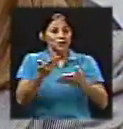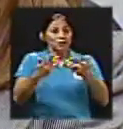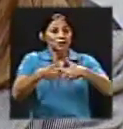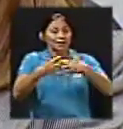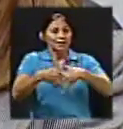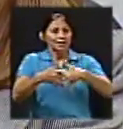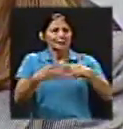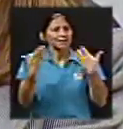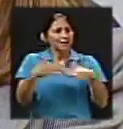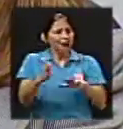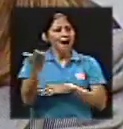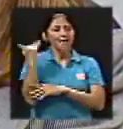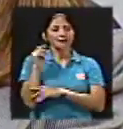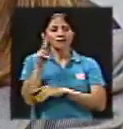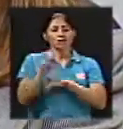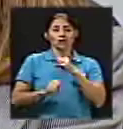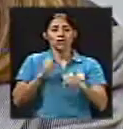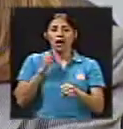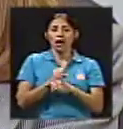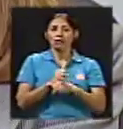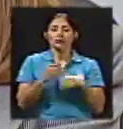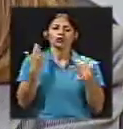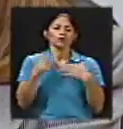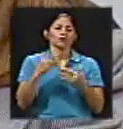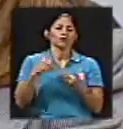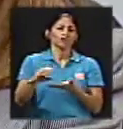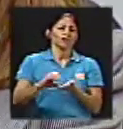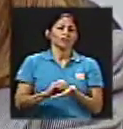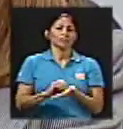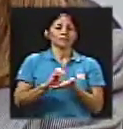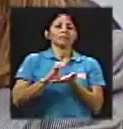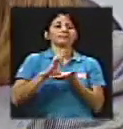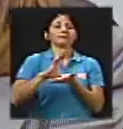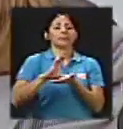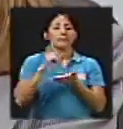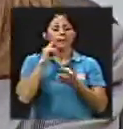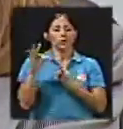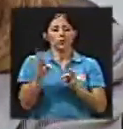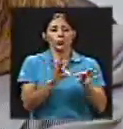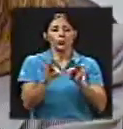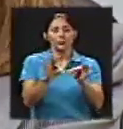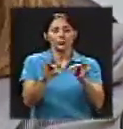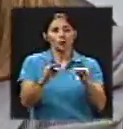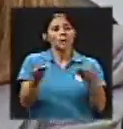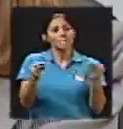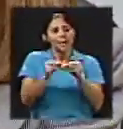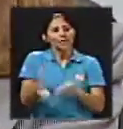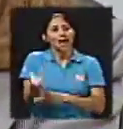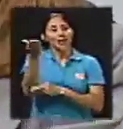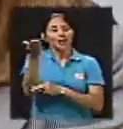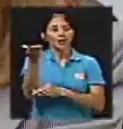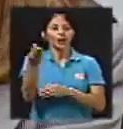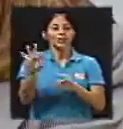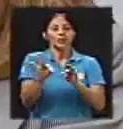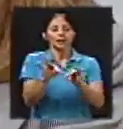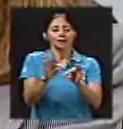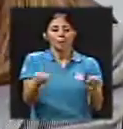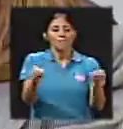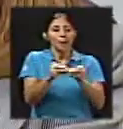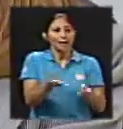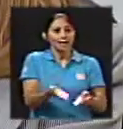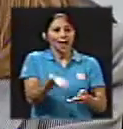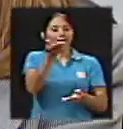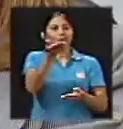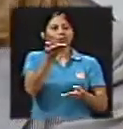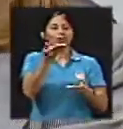ya 2 años los ingresos por turismo y las exportaciones de productos agrícolas. Entonces, bueno, vamos viendo cómo se